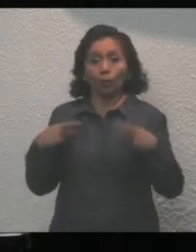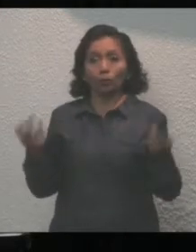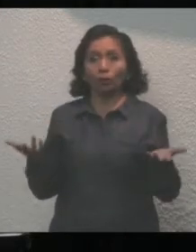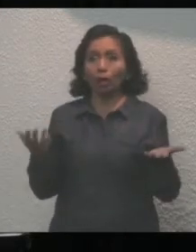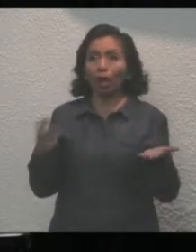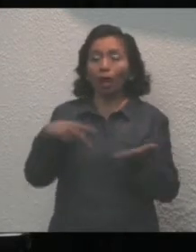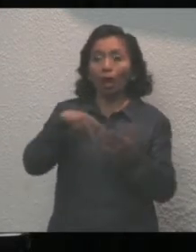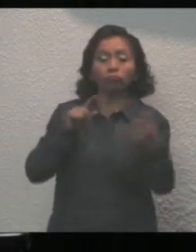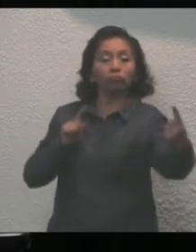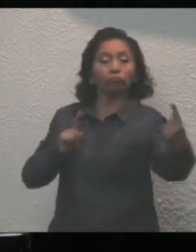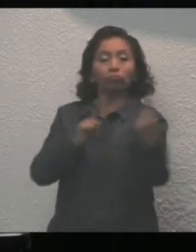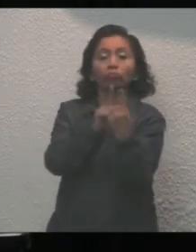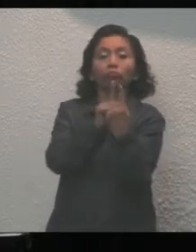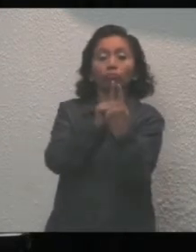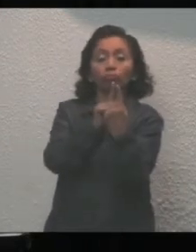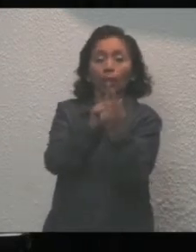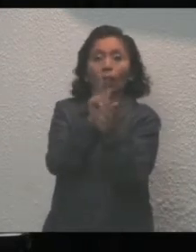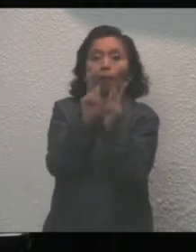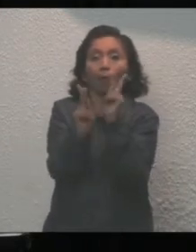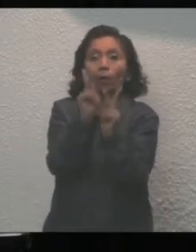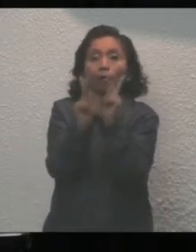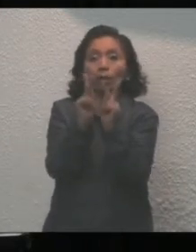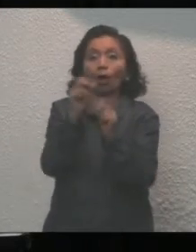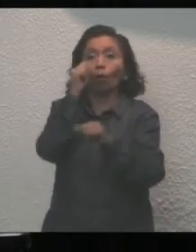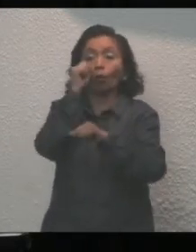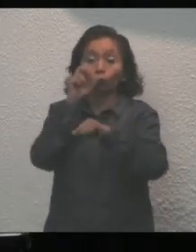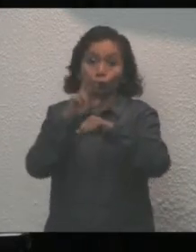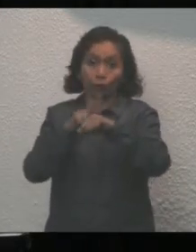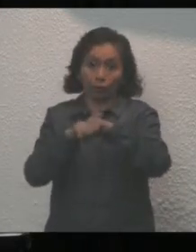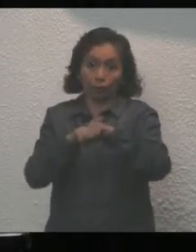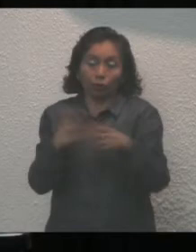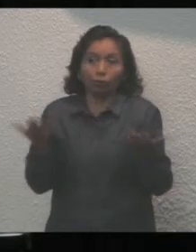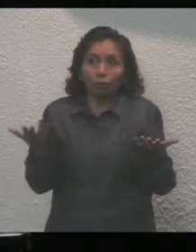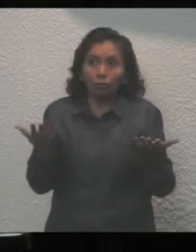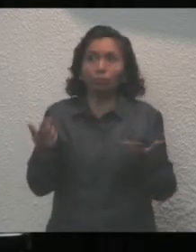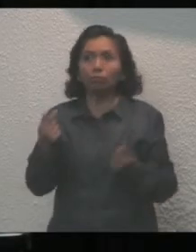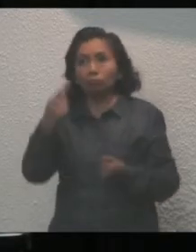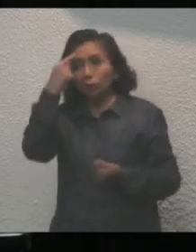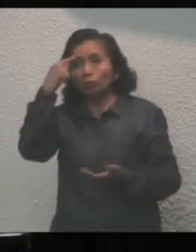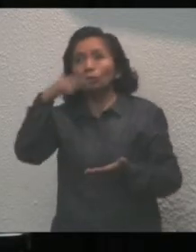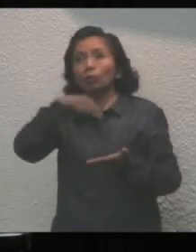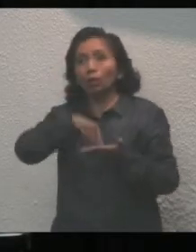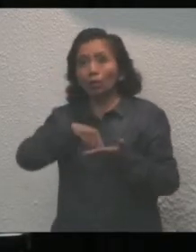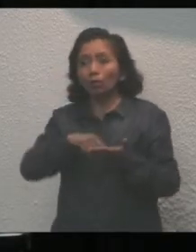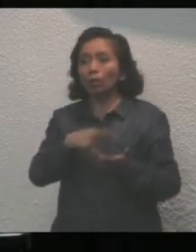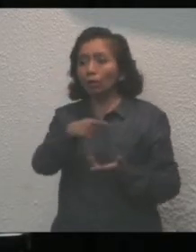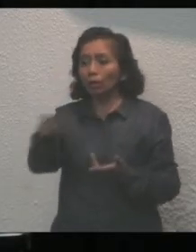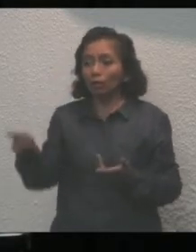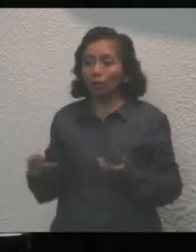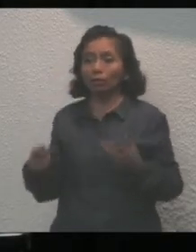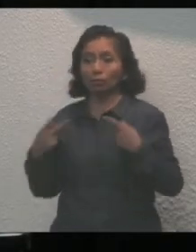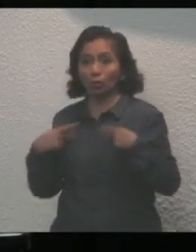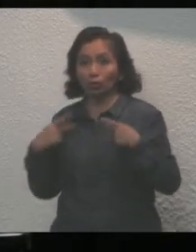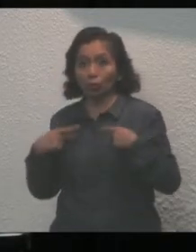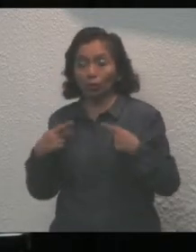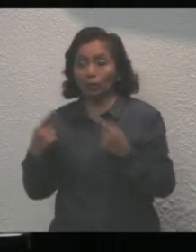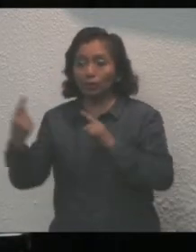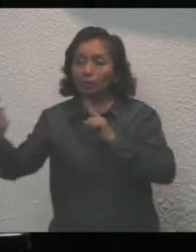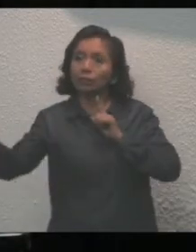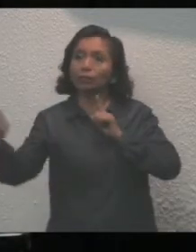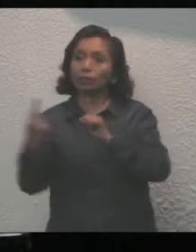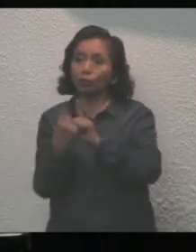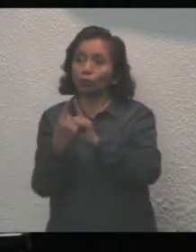ver o hablar con un secretario. Y yo creo que los ciudadanos nos enseñan a nosotros a gobernar, y nuestra tarea